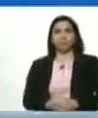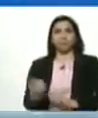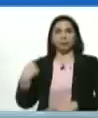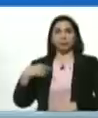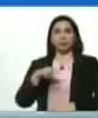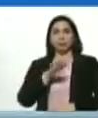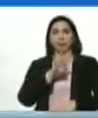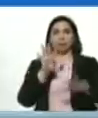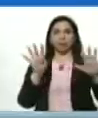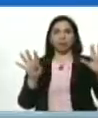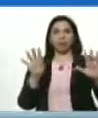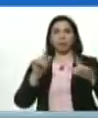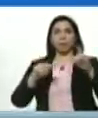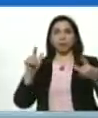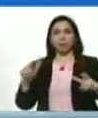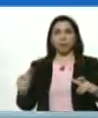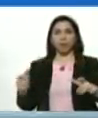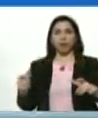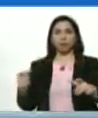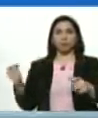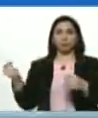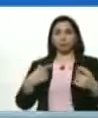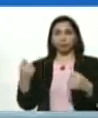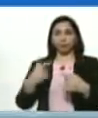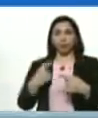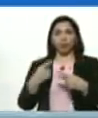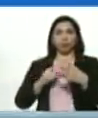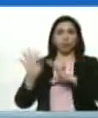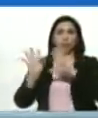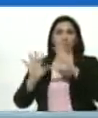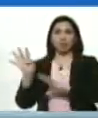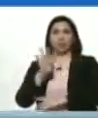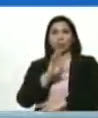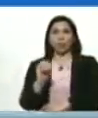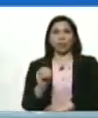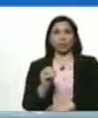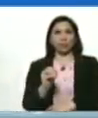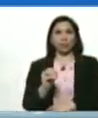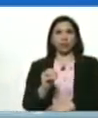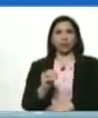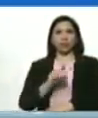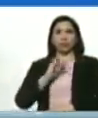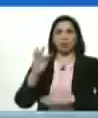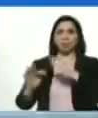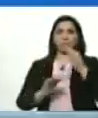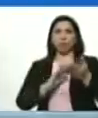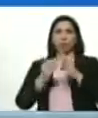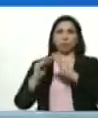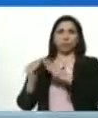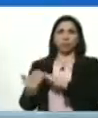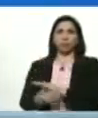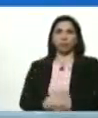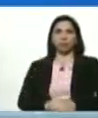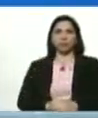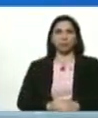49 casos importados pero tenemos hoy fíjense ustedes 40 casos de transmisión comunitaria